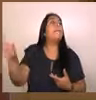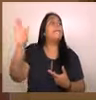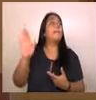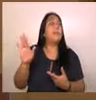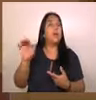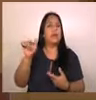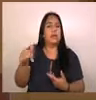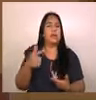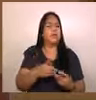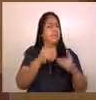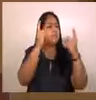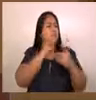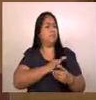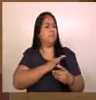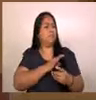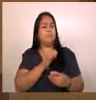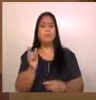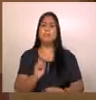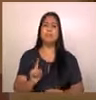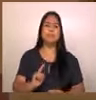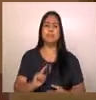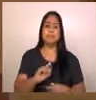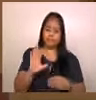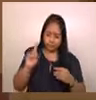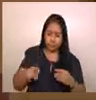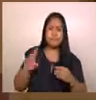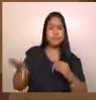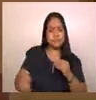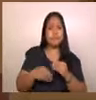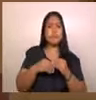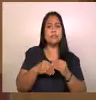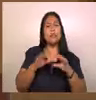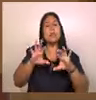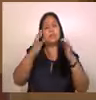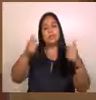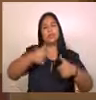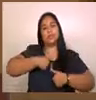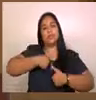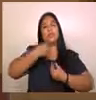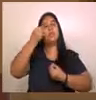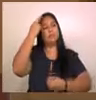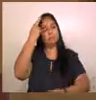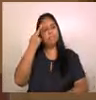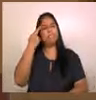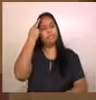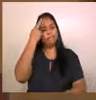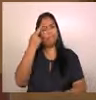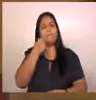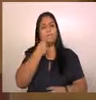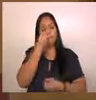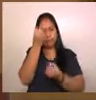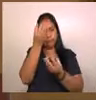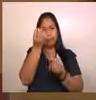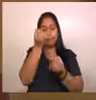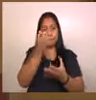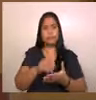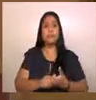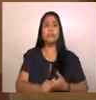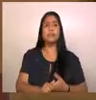a desarrollo social. Entonces, me permito hacer esta reflexión introductoria